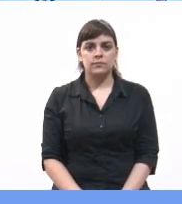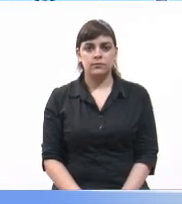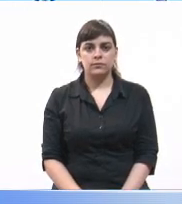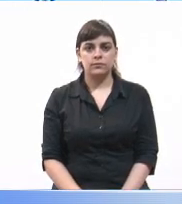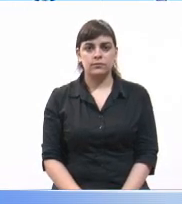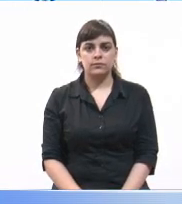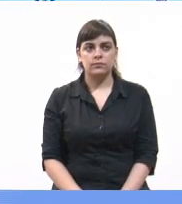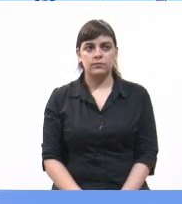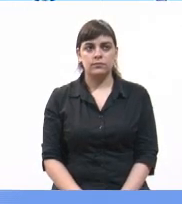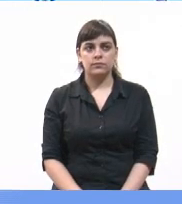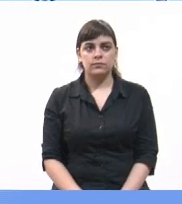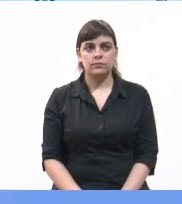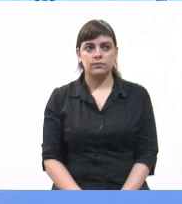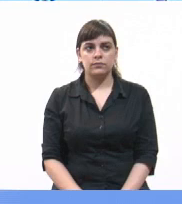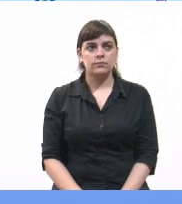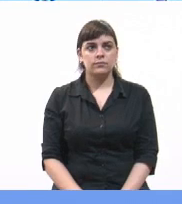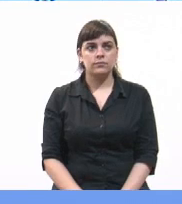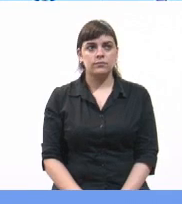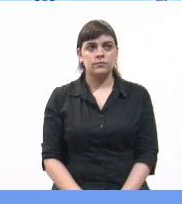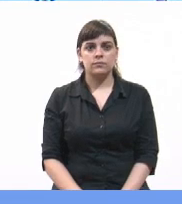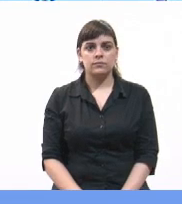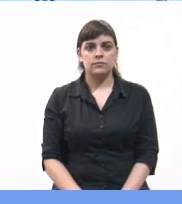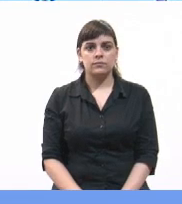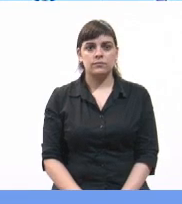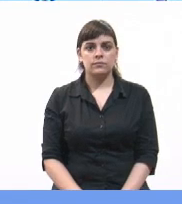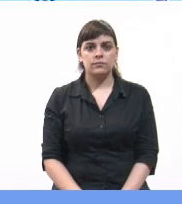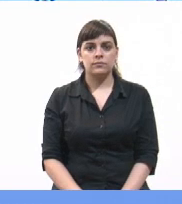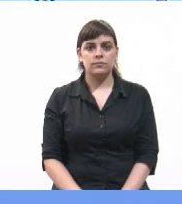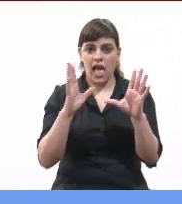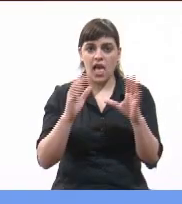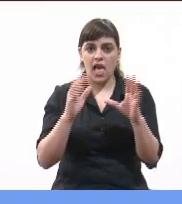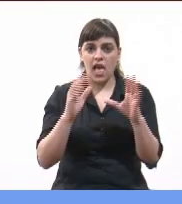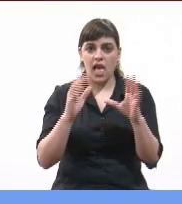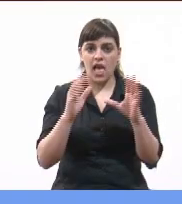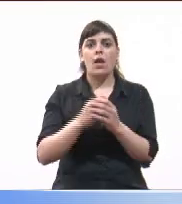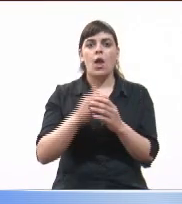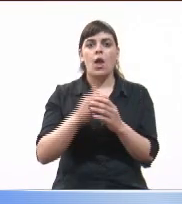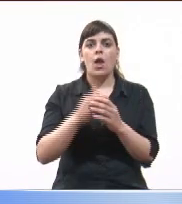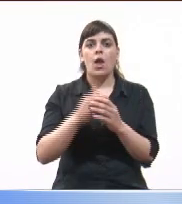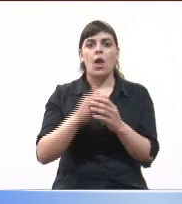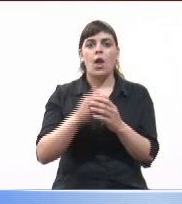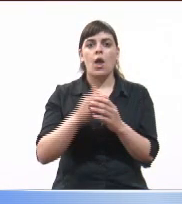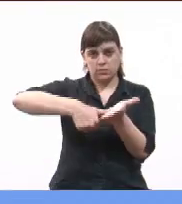Bueno, se aclara que una sola votación por medios electrónicos en particular y en general. Gracias.